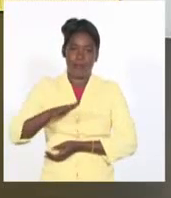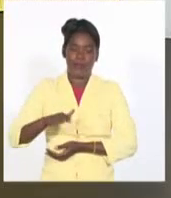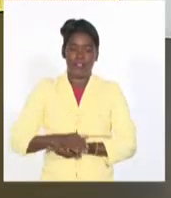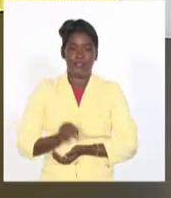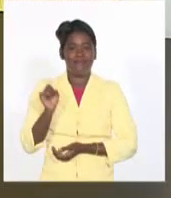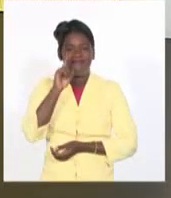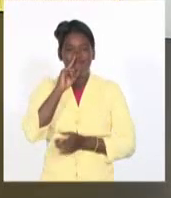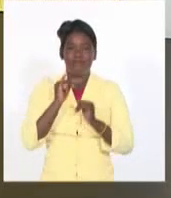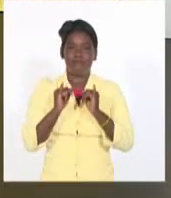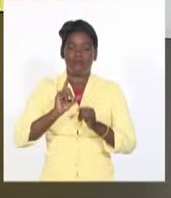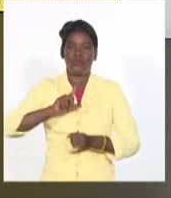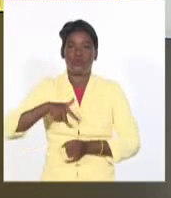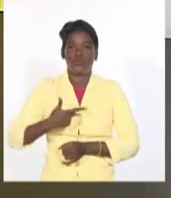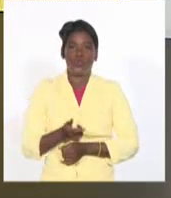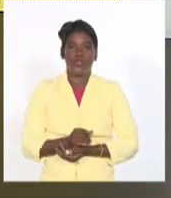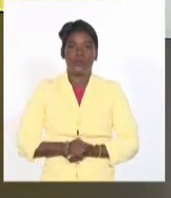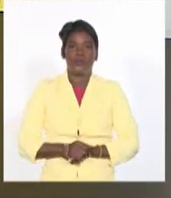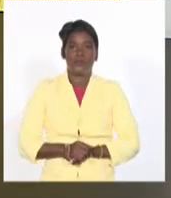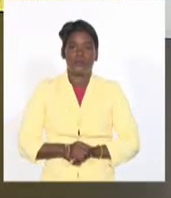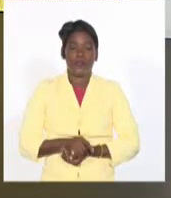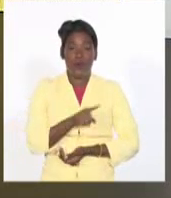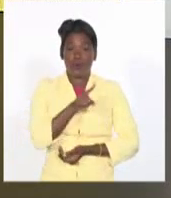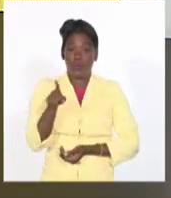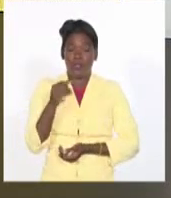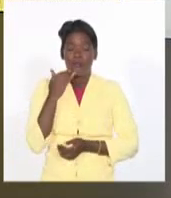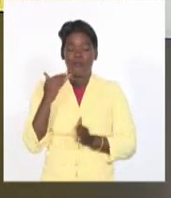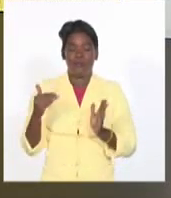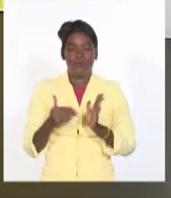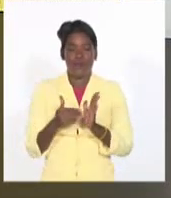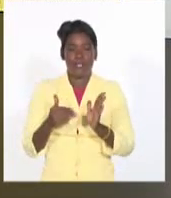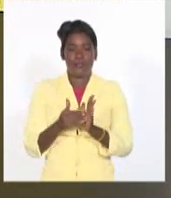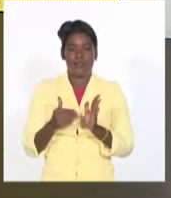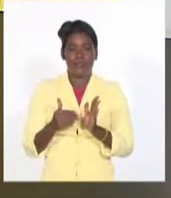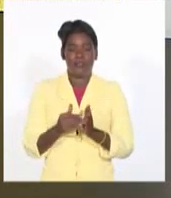encuentro con la actualidad cultural. Excelente fin de semana para todos. Muy buenas tardes.